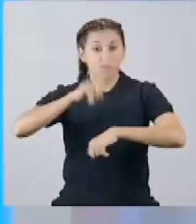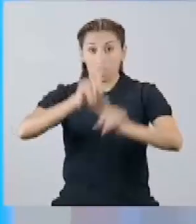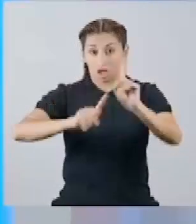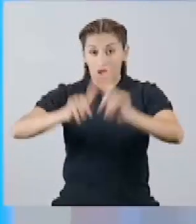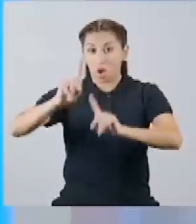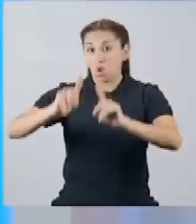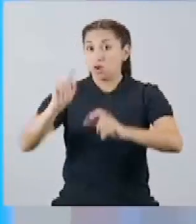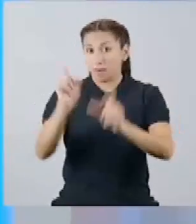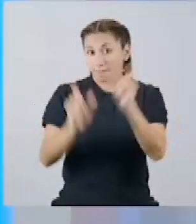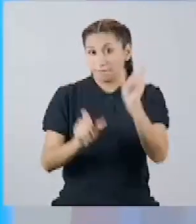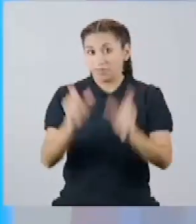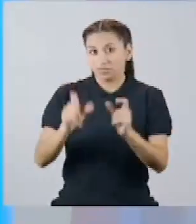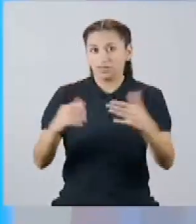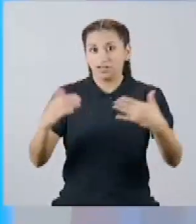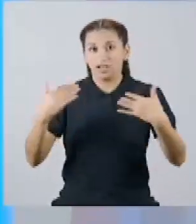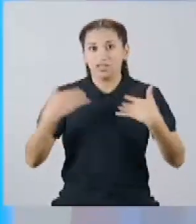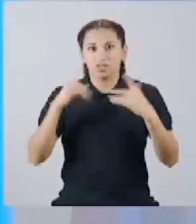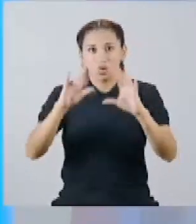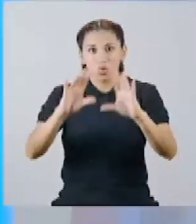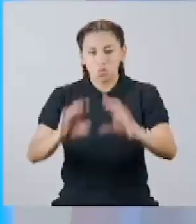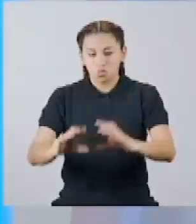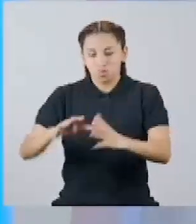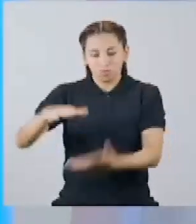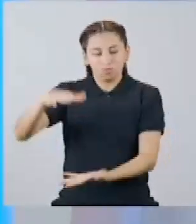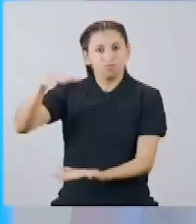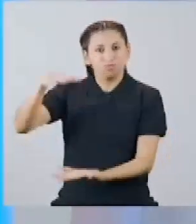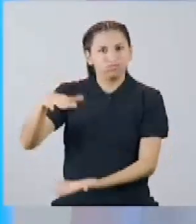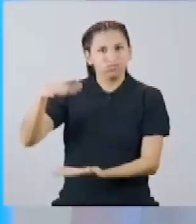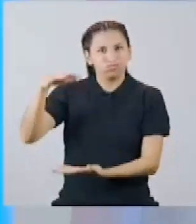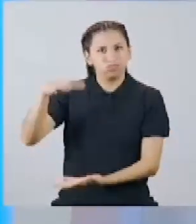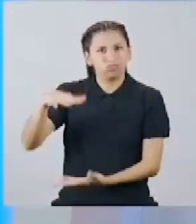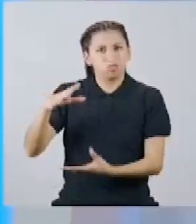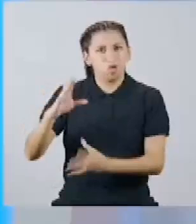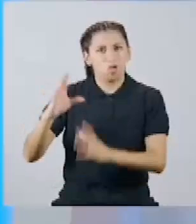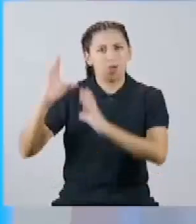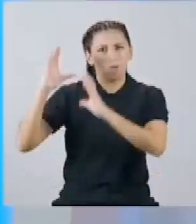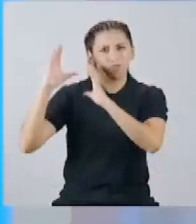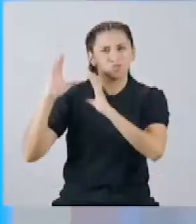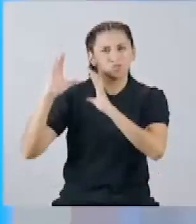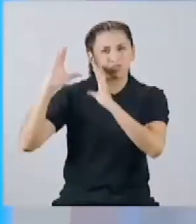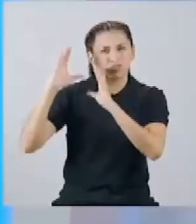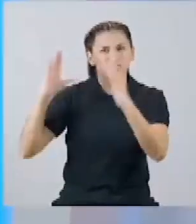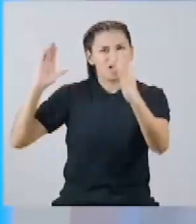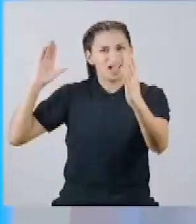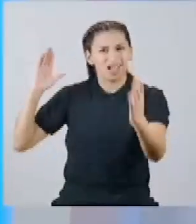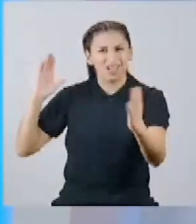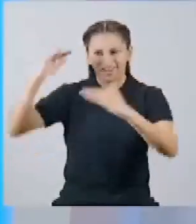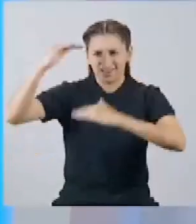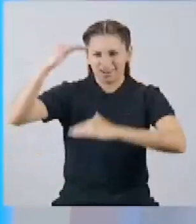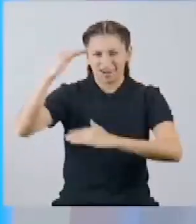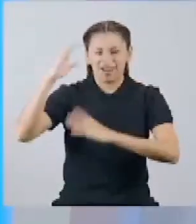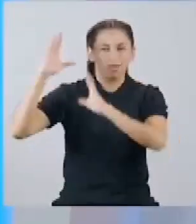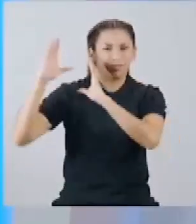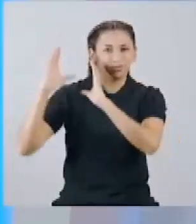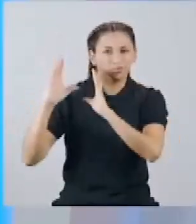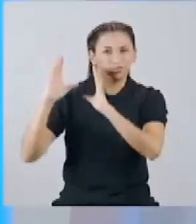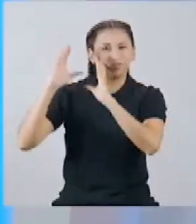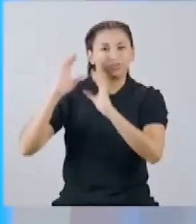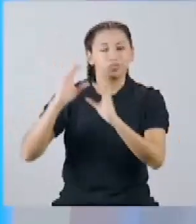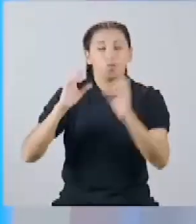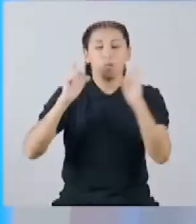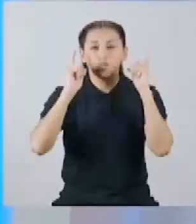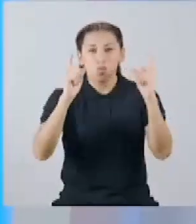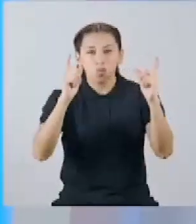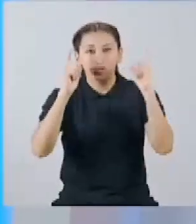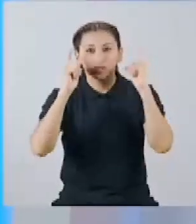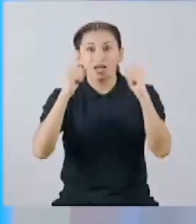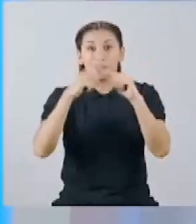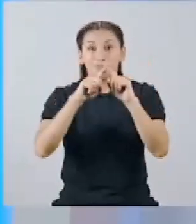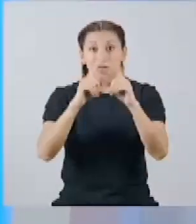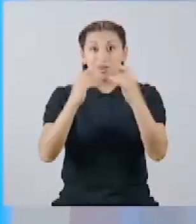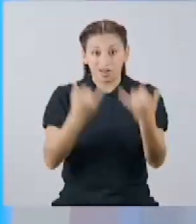personas llevaban un equipo de música gigante en sus hombros, lo que para las personas comunes les puede parecer ridículo